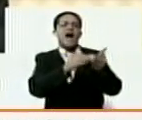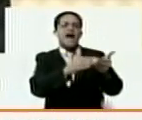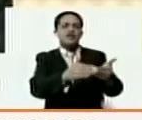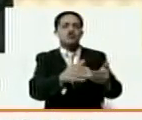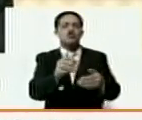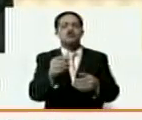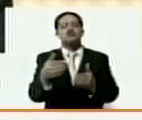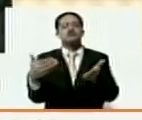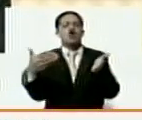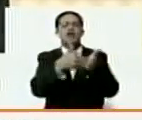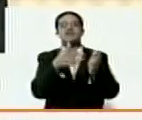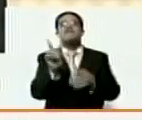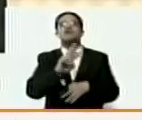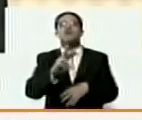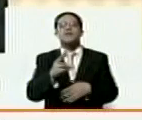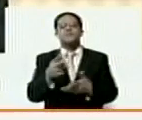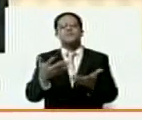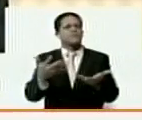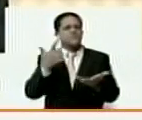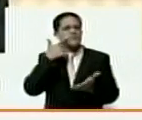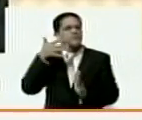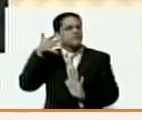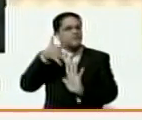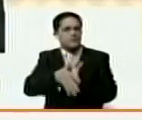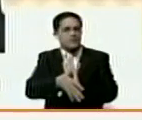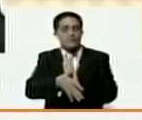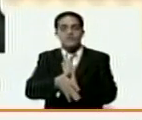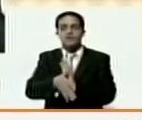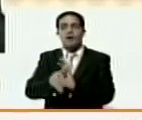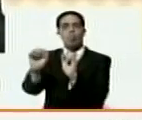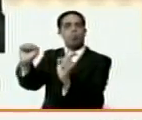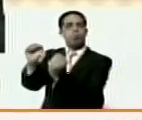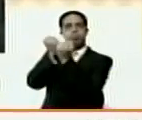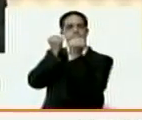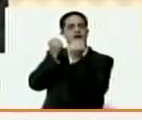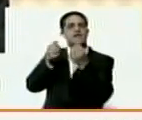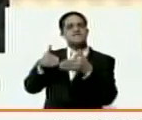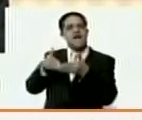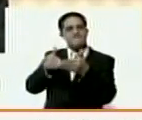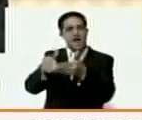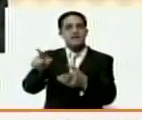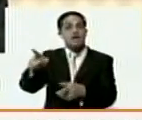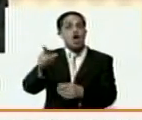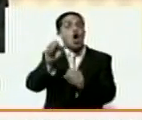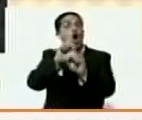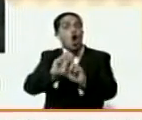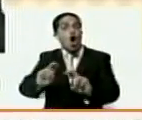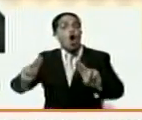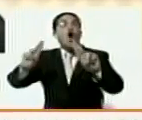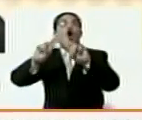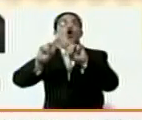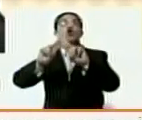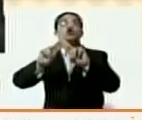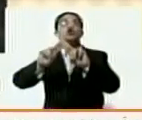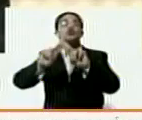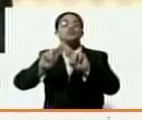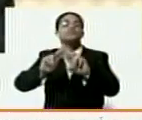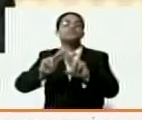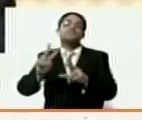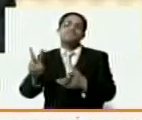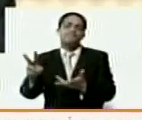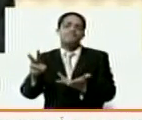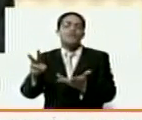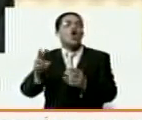Saben ustedes que el bloqueo naval es reconocido por Naciones Unidas como una modalidad del uso de la fuerza.